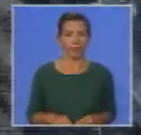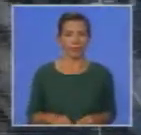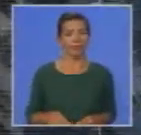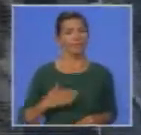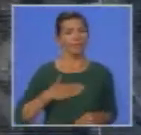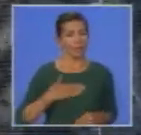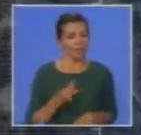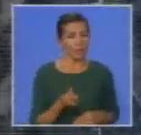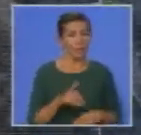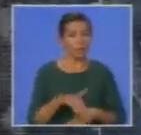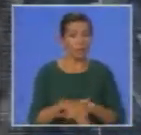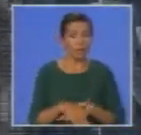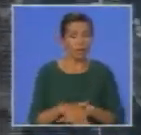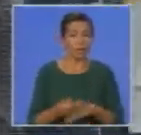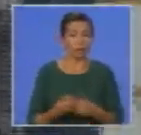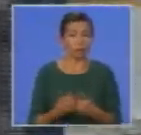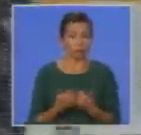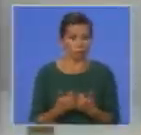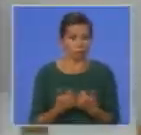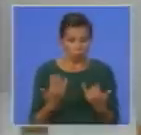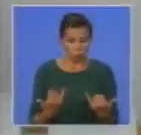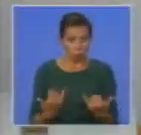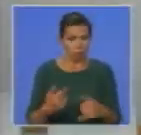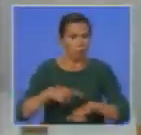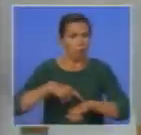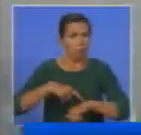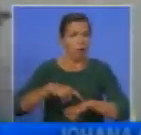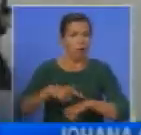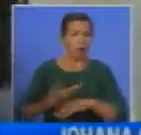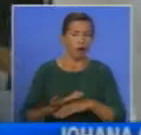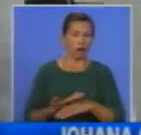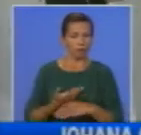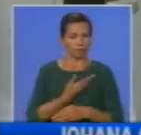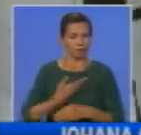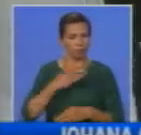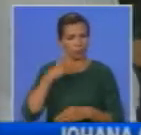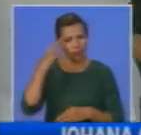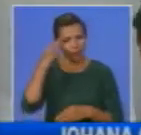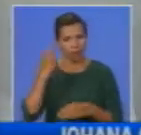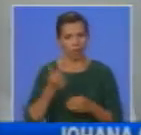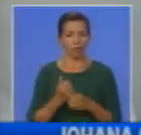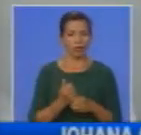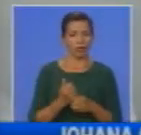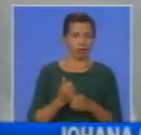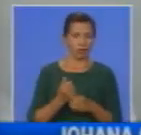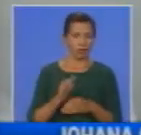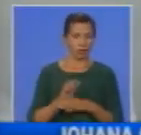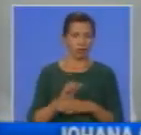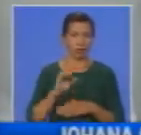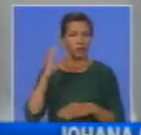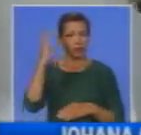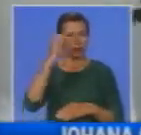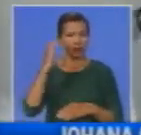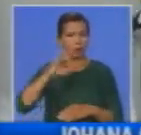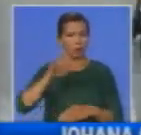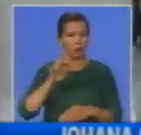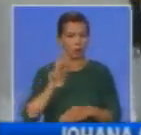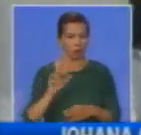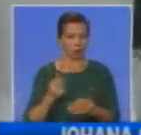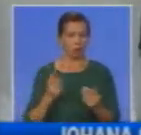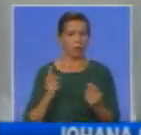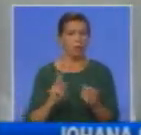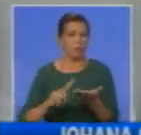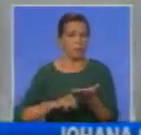¿Qué tal? Muy buenas tardes. A esta hora los presidentes de Ecuador, Rafael Correa, y Juan Manuel Santos de Colombia mantienen una reunión privada